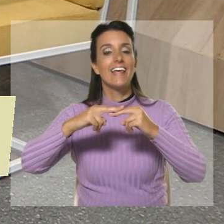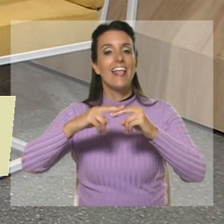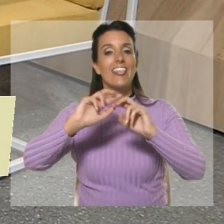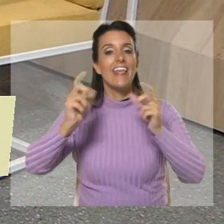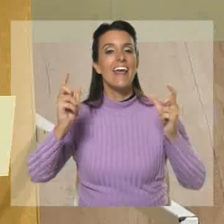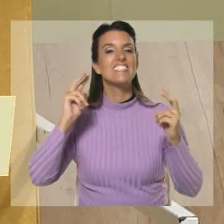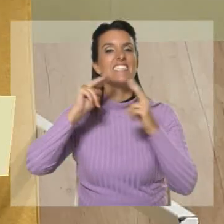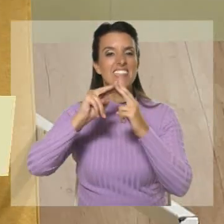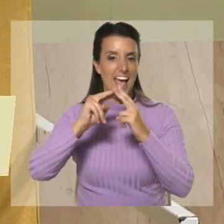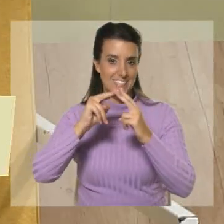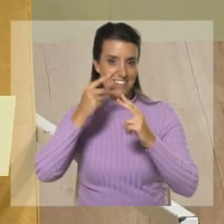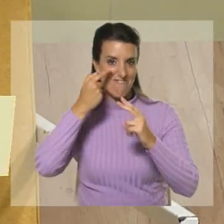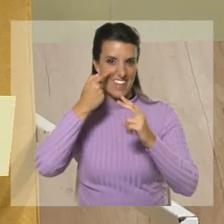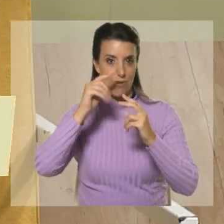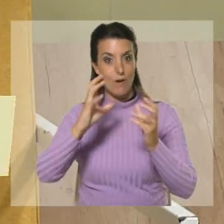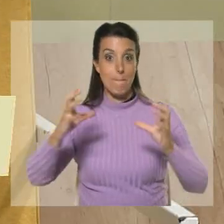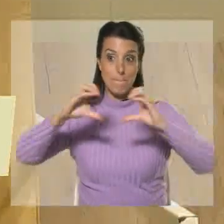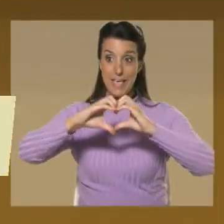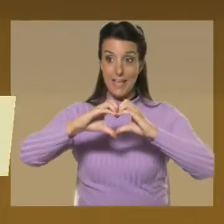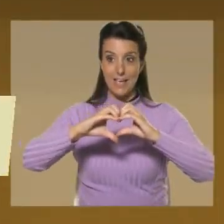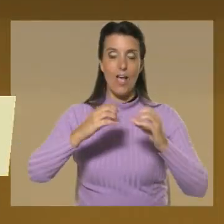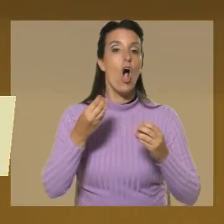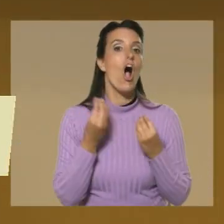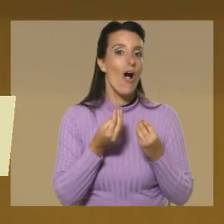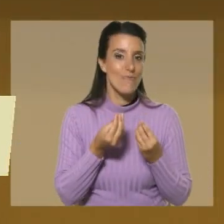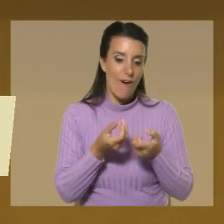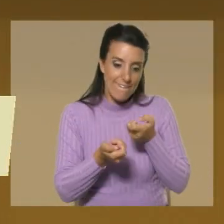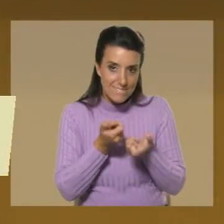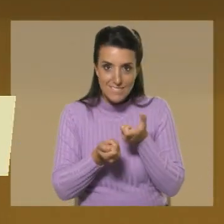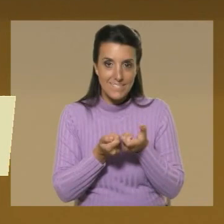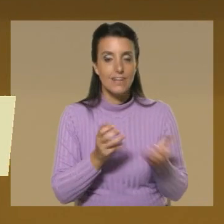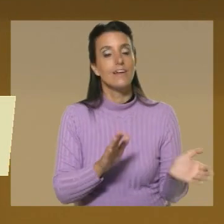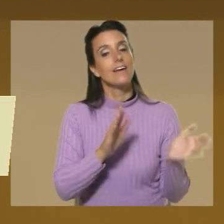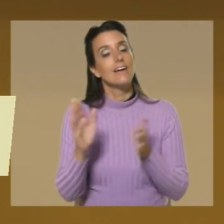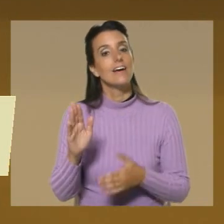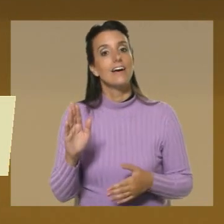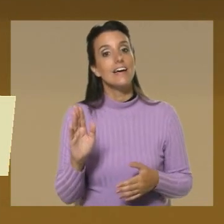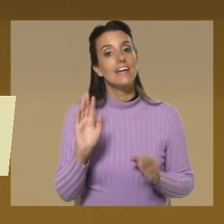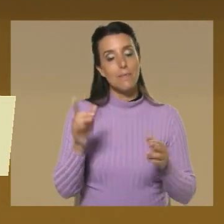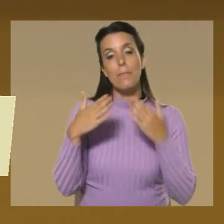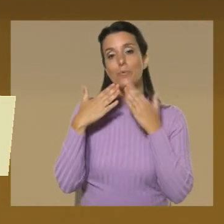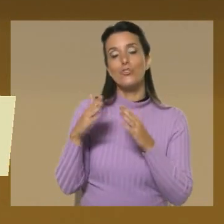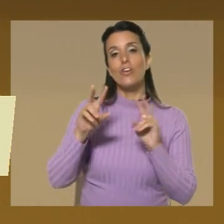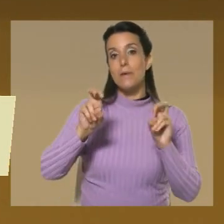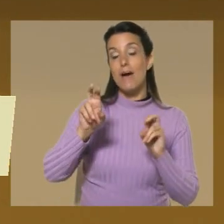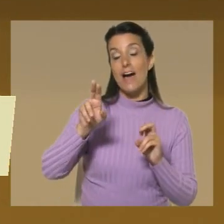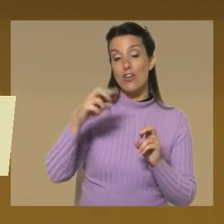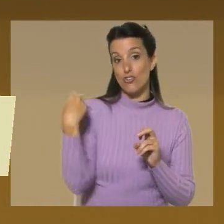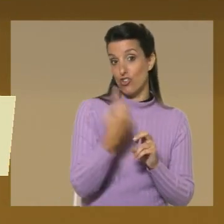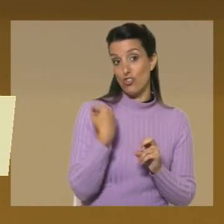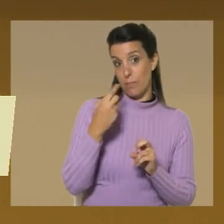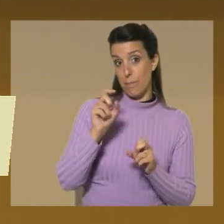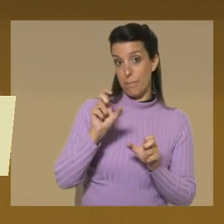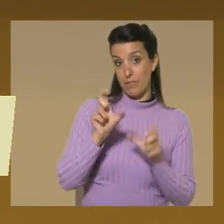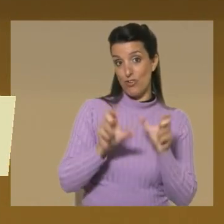Bueno, Clara se hace todas esas preguntas. Y esa otra forma también de que a los uruguayos por lo menos nos cuesta tanto